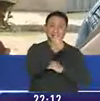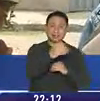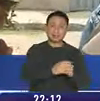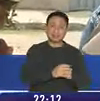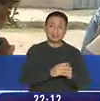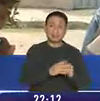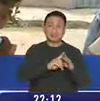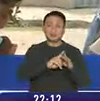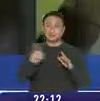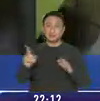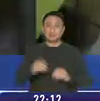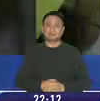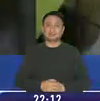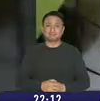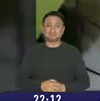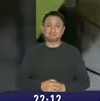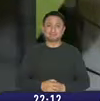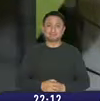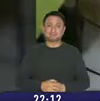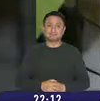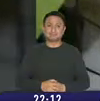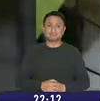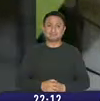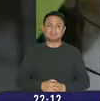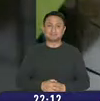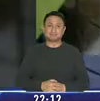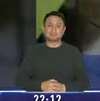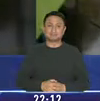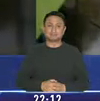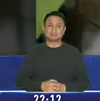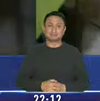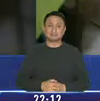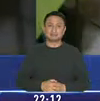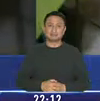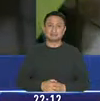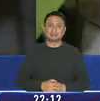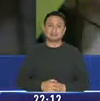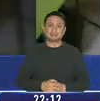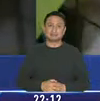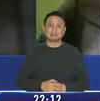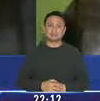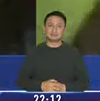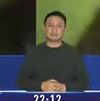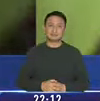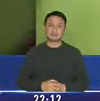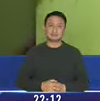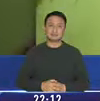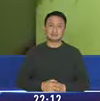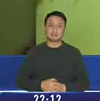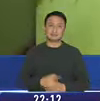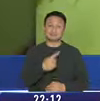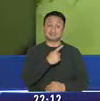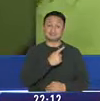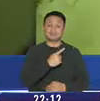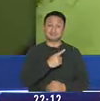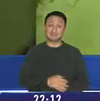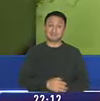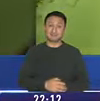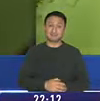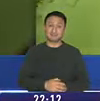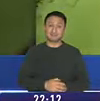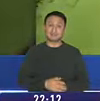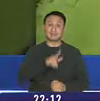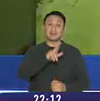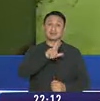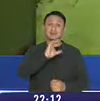por la rejilla. Exactamente, le tomó 30 segundos llevarse todo el dinero de la venta del día y huir por la misma ventana